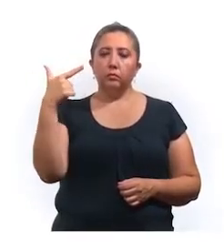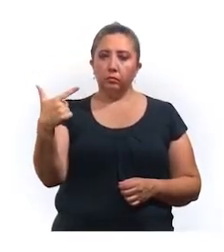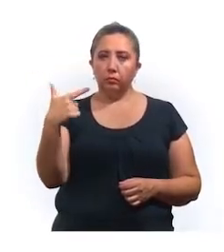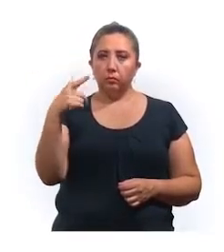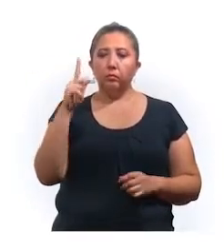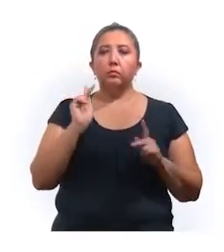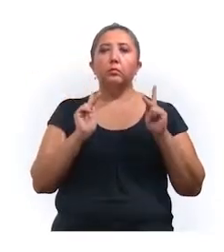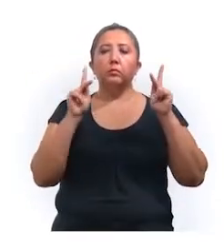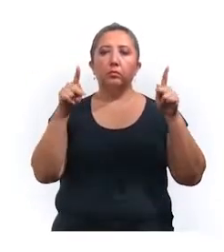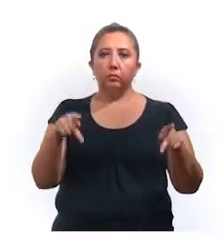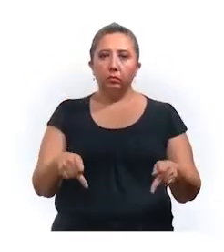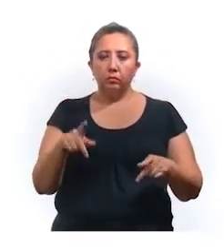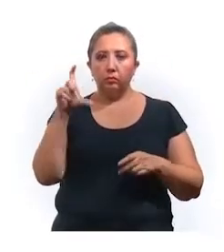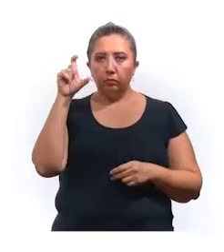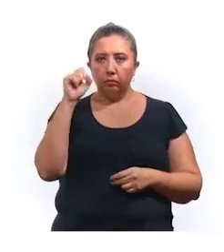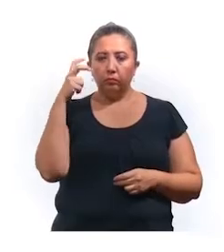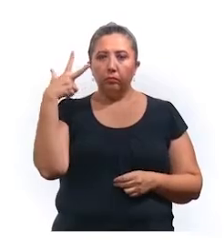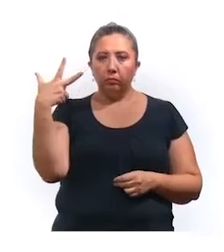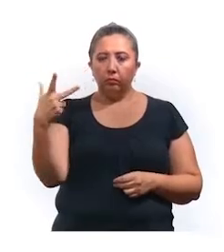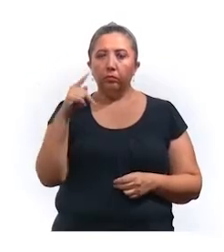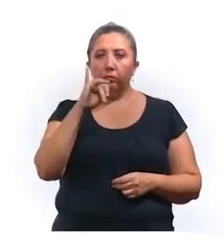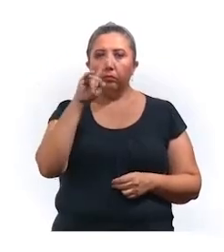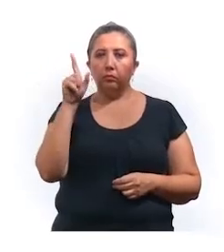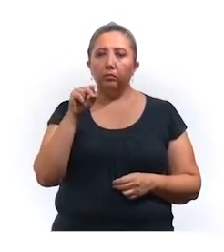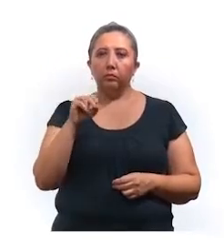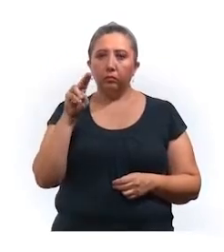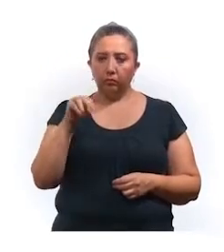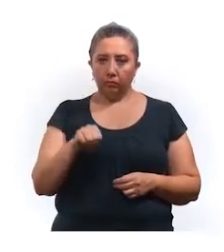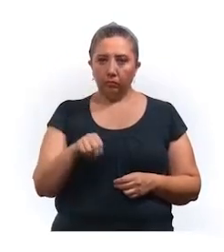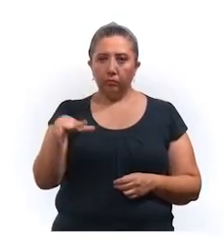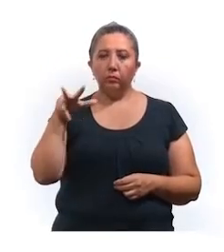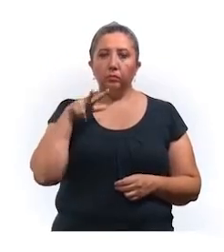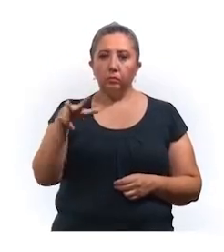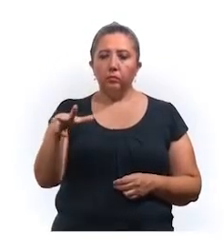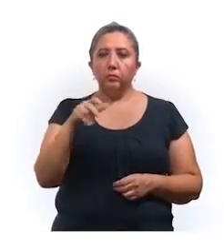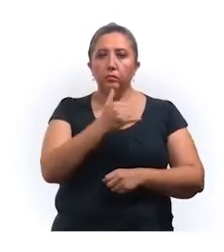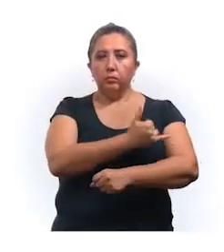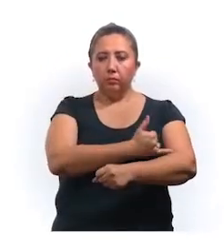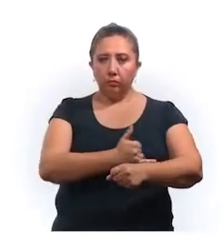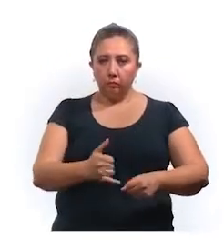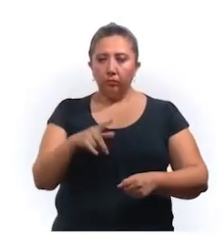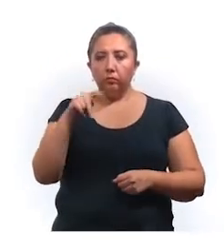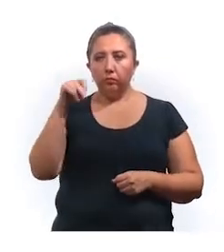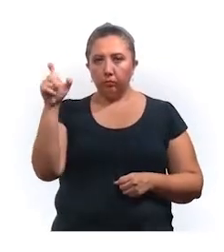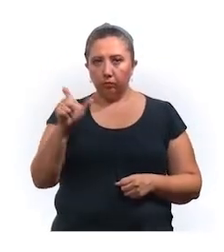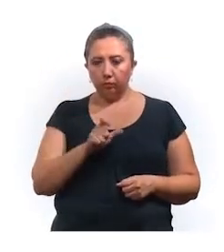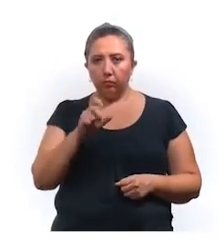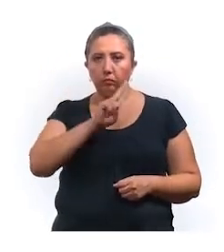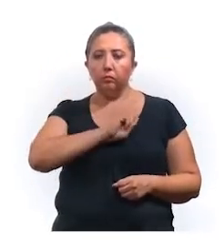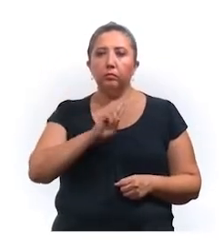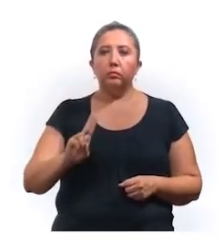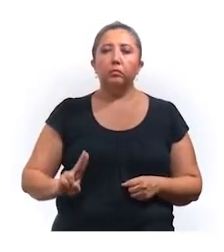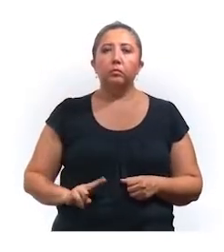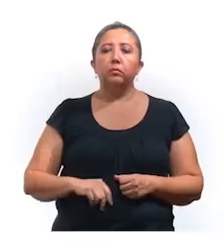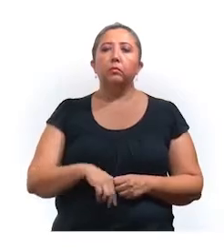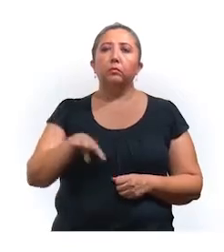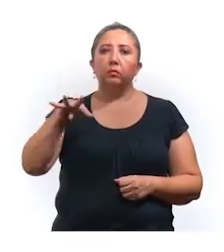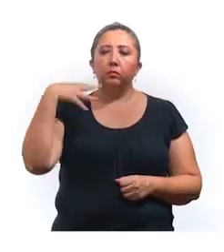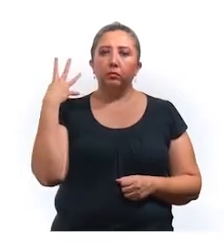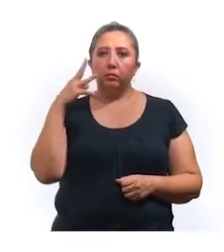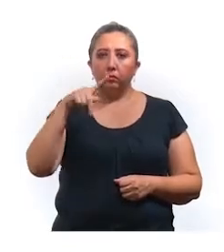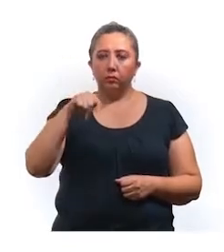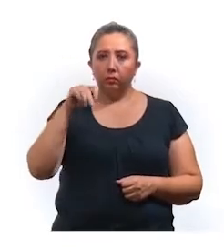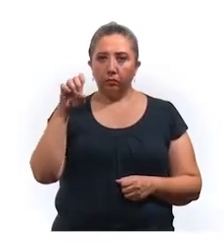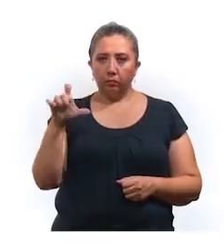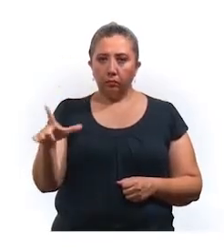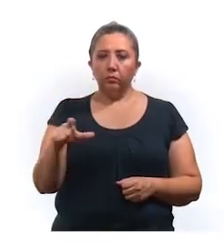47 en Progreso, 28 en Tizimín, 18 en Izamal, Tecash y Umam, 14 en